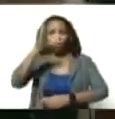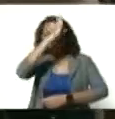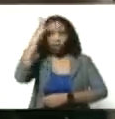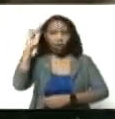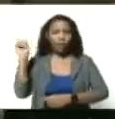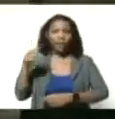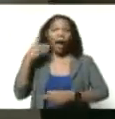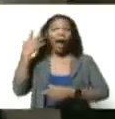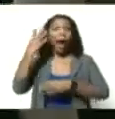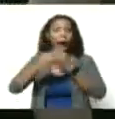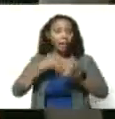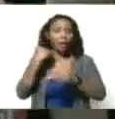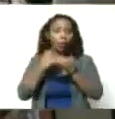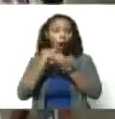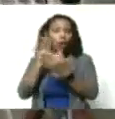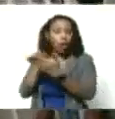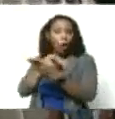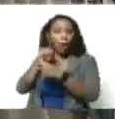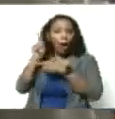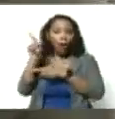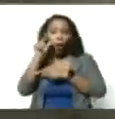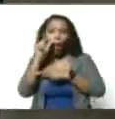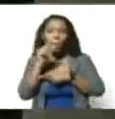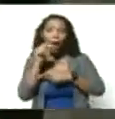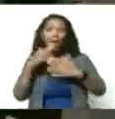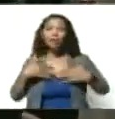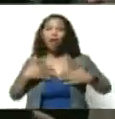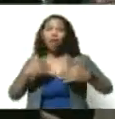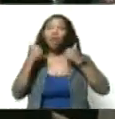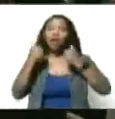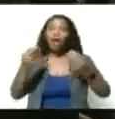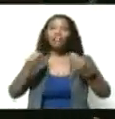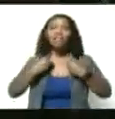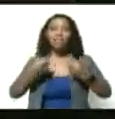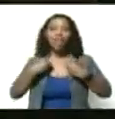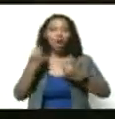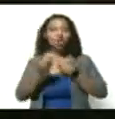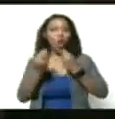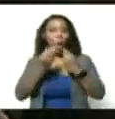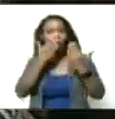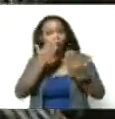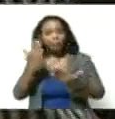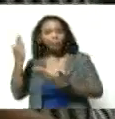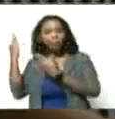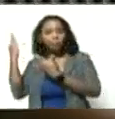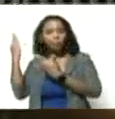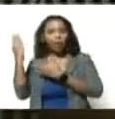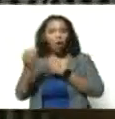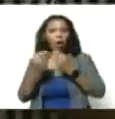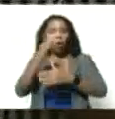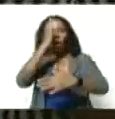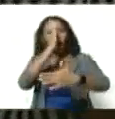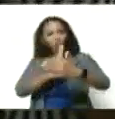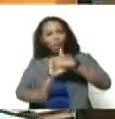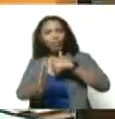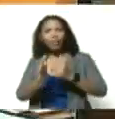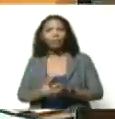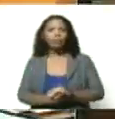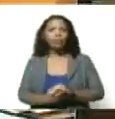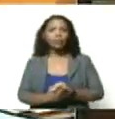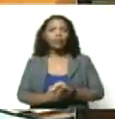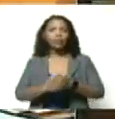como Earle Herrera, hay que rescatar, hay que vivir como Earle Herrera, con humildad,